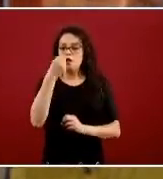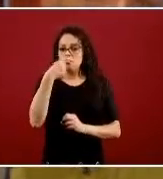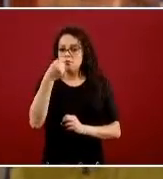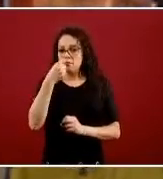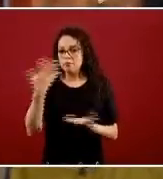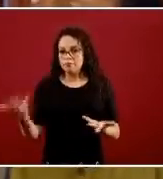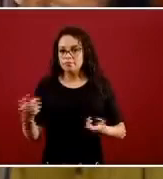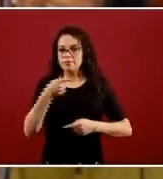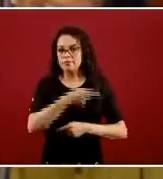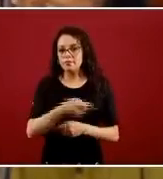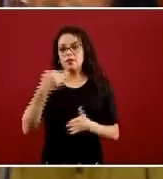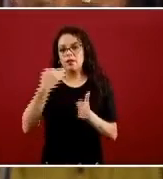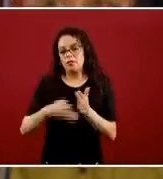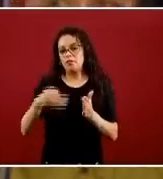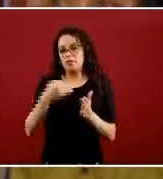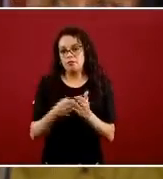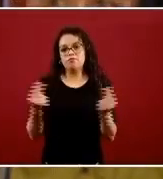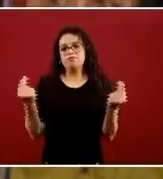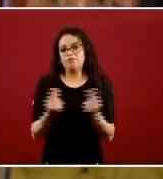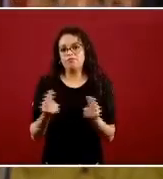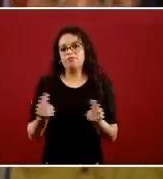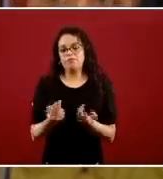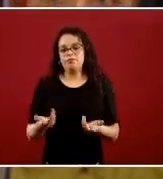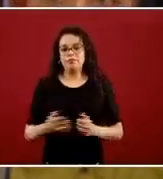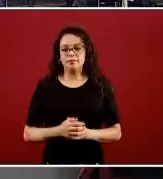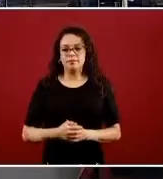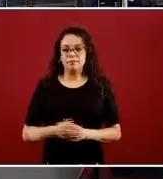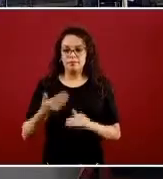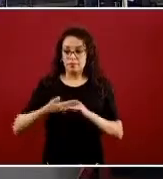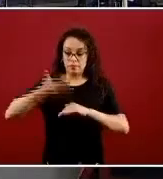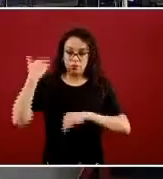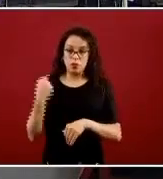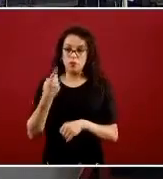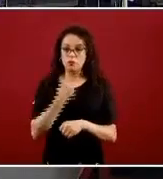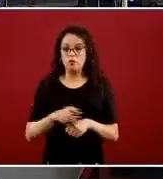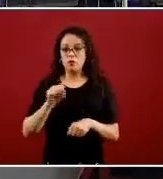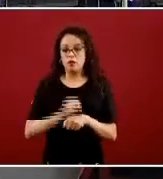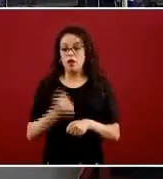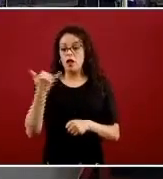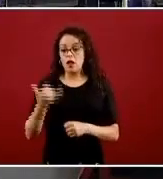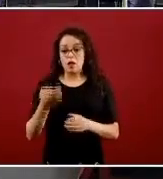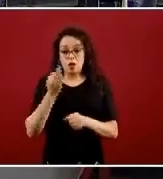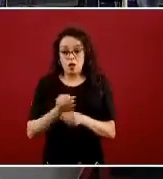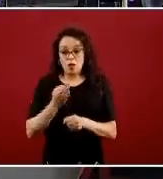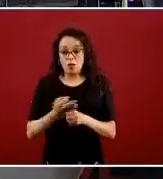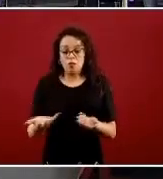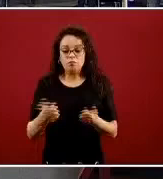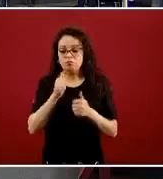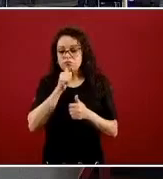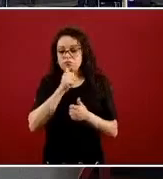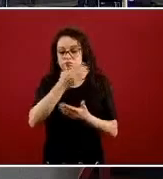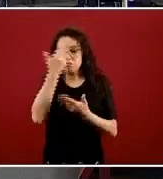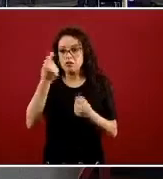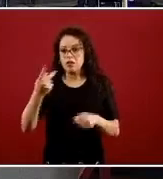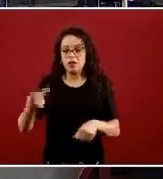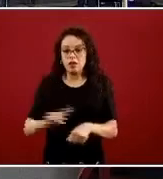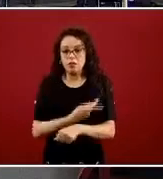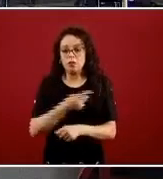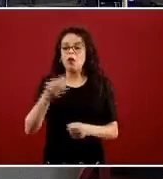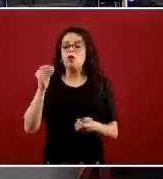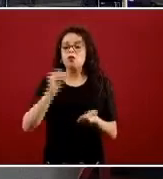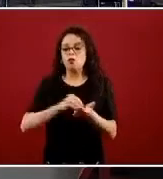la falta del recurso, y fue la semana pasada y aún no he sabido nada de ello, y ya no, y nos siguen llegando recetas,